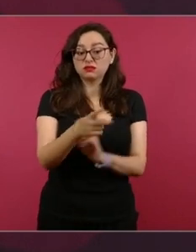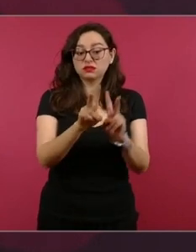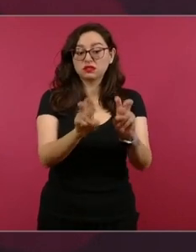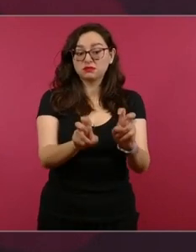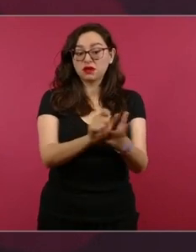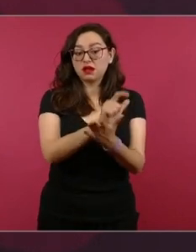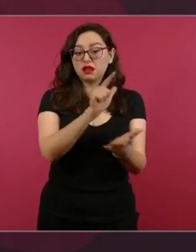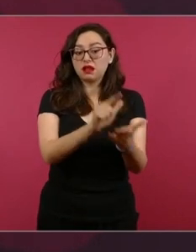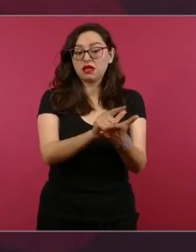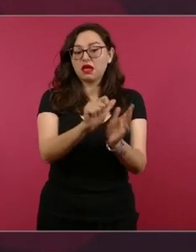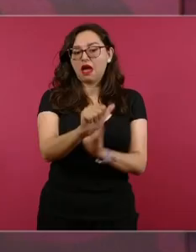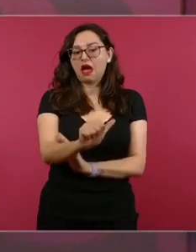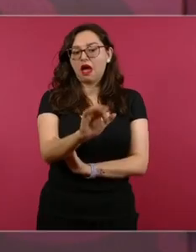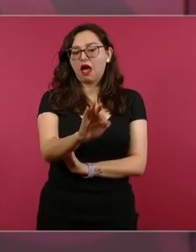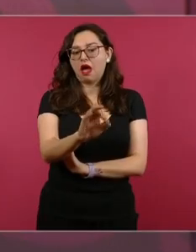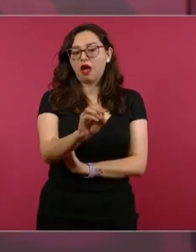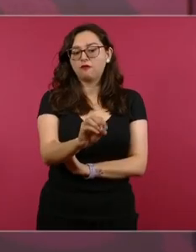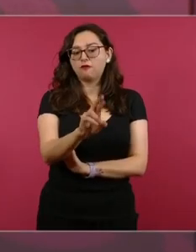porque